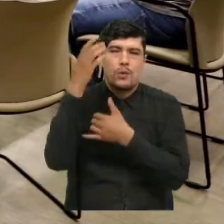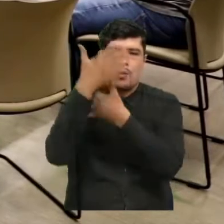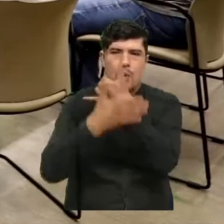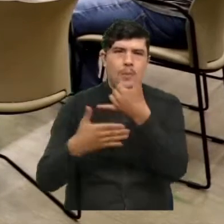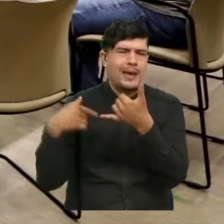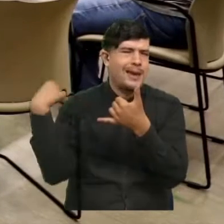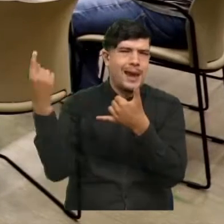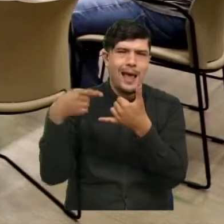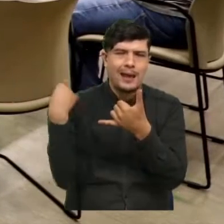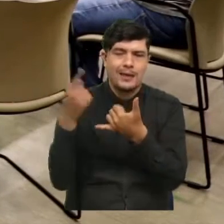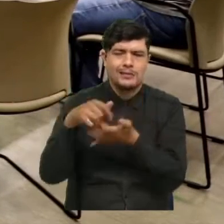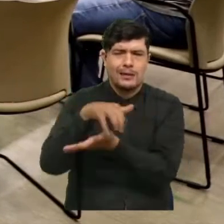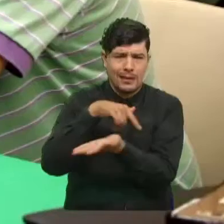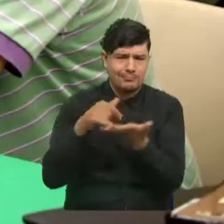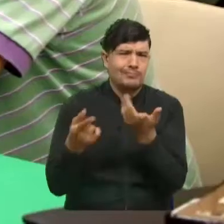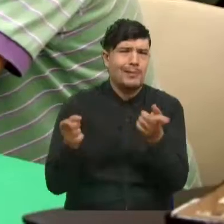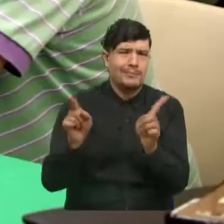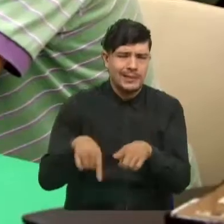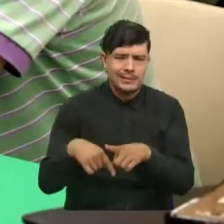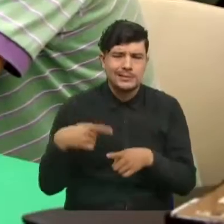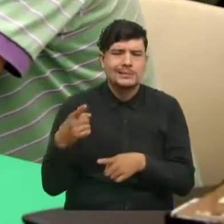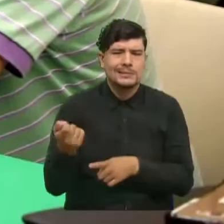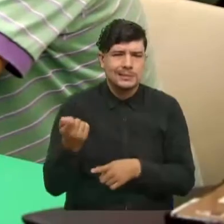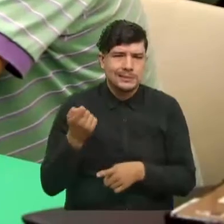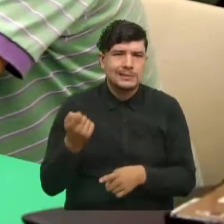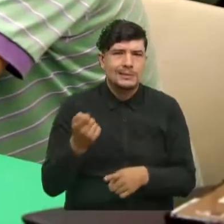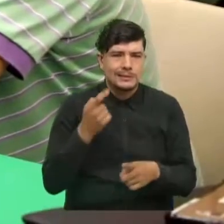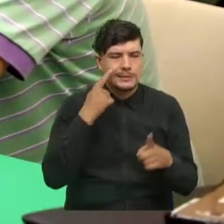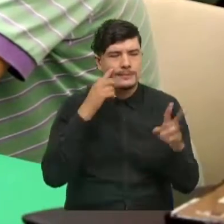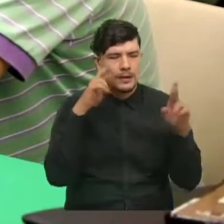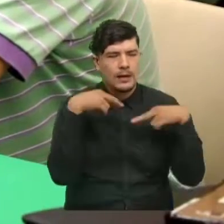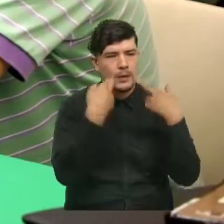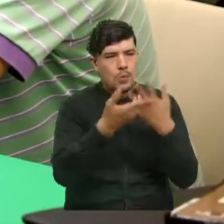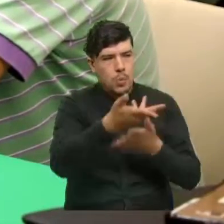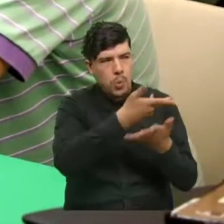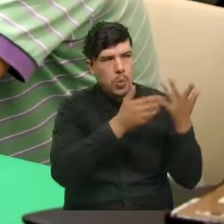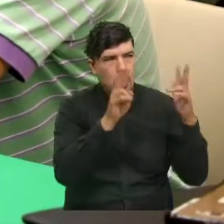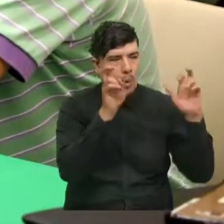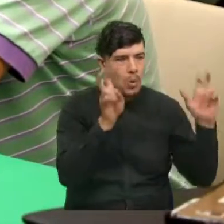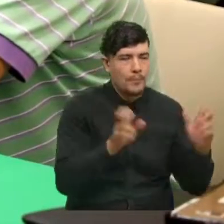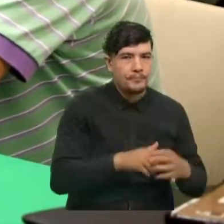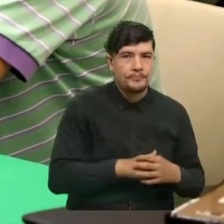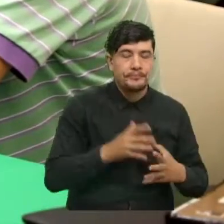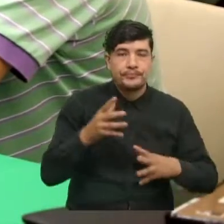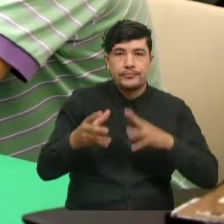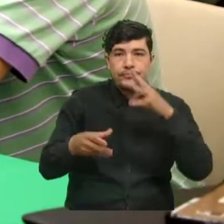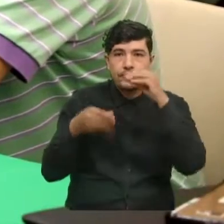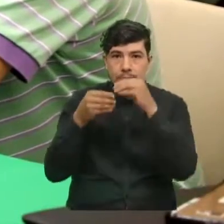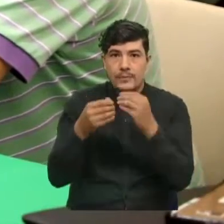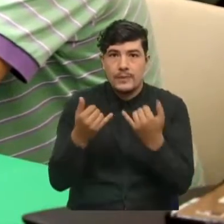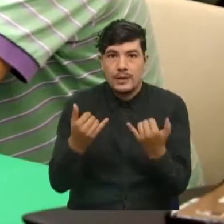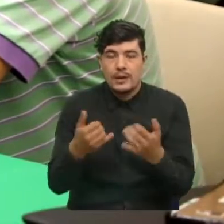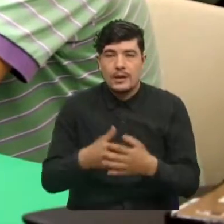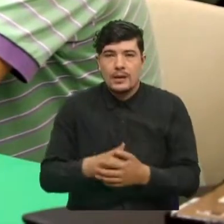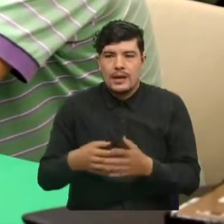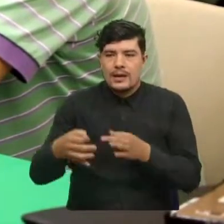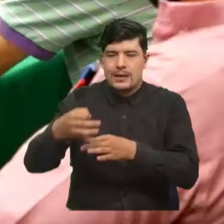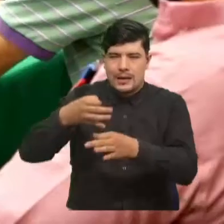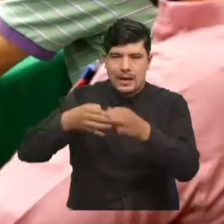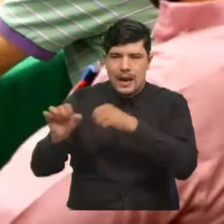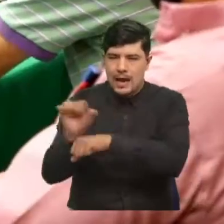y también trabajar en los fondos de reposición de vehículos que es un trabajo articulado con el ministerio